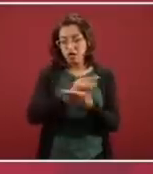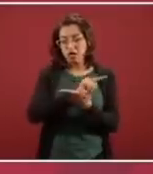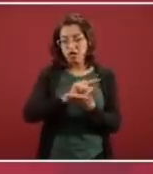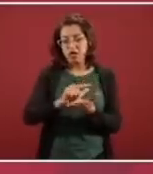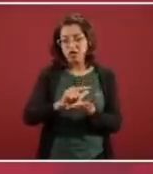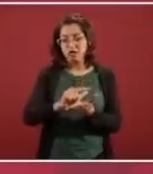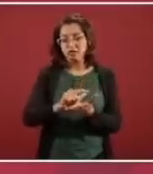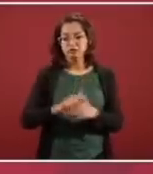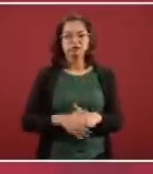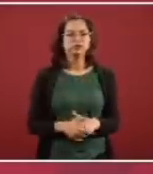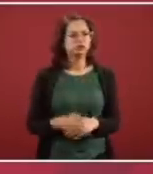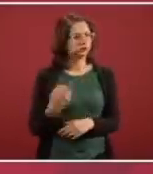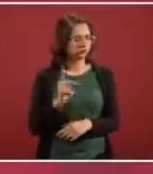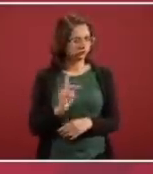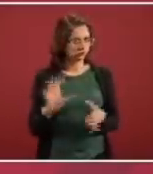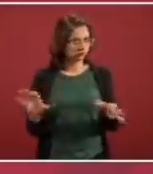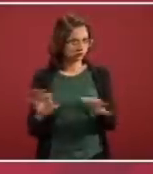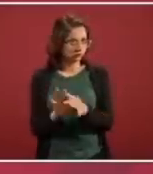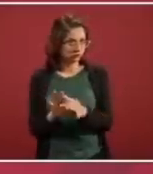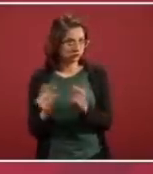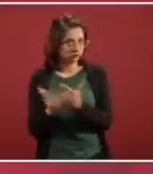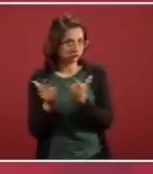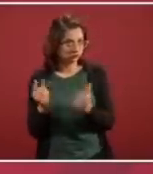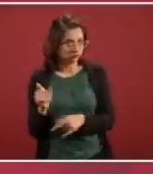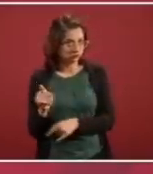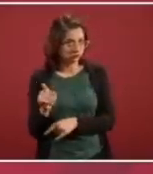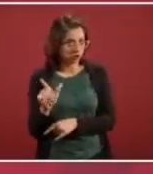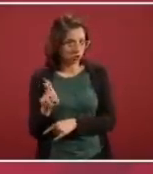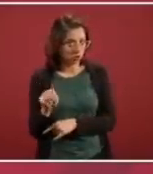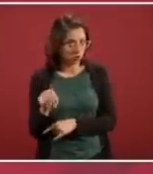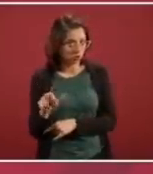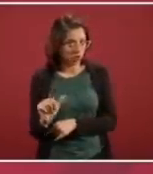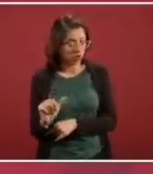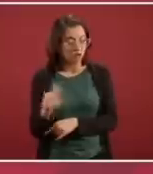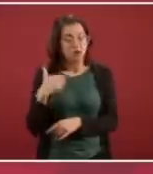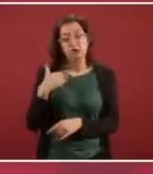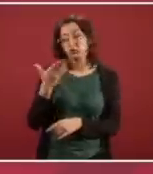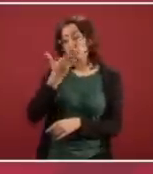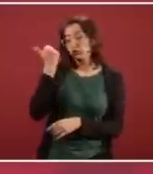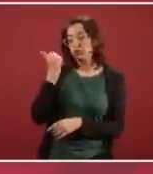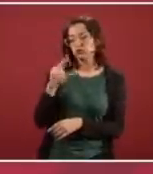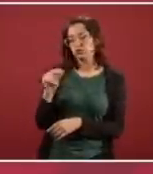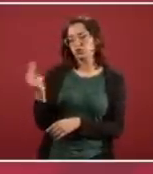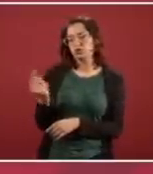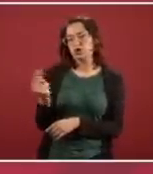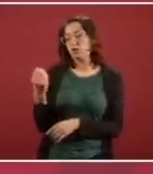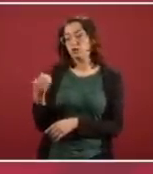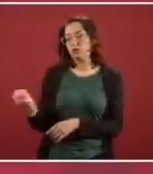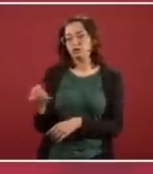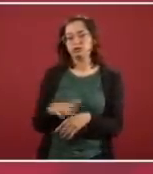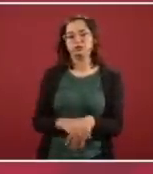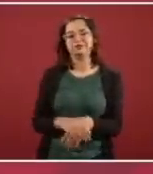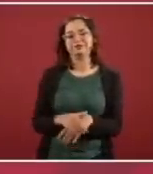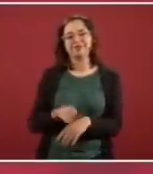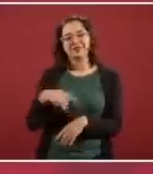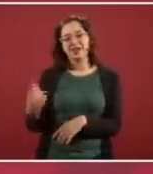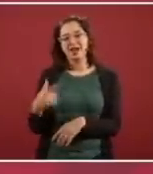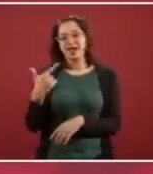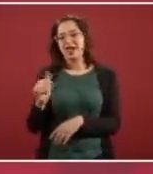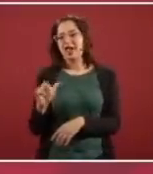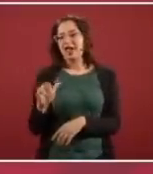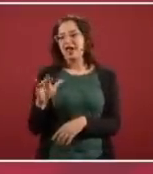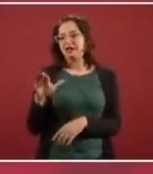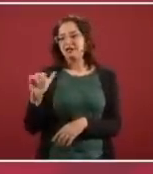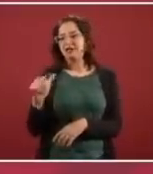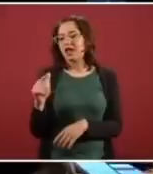No, no tienen que ver con este caso. No necesariamente, no. Lo de García Luna, lo